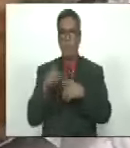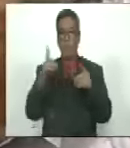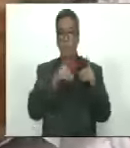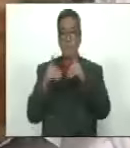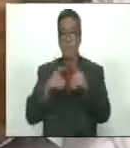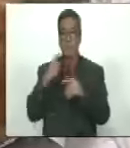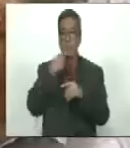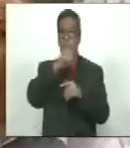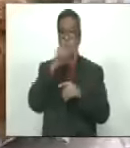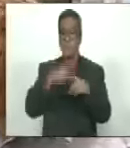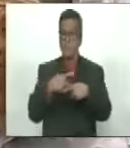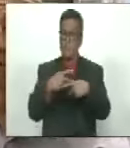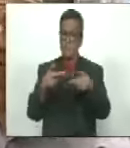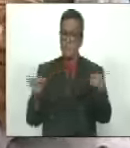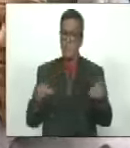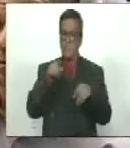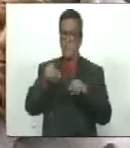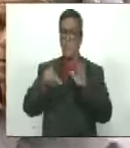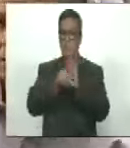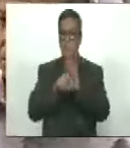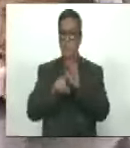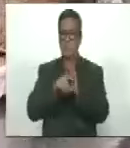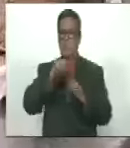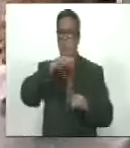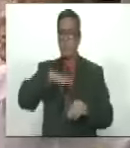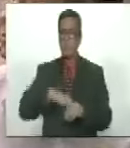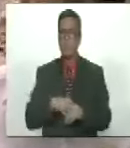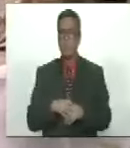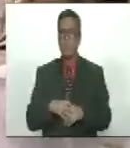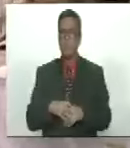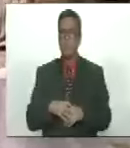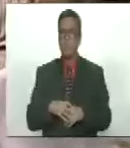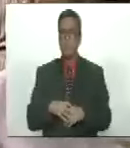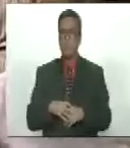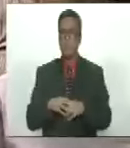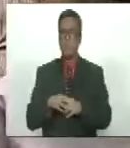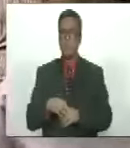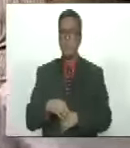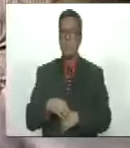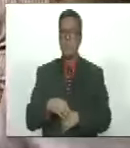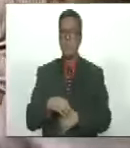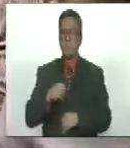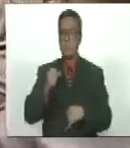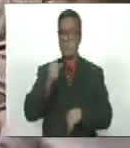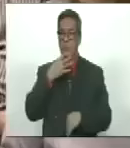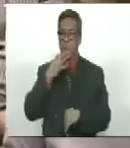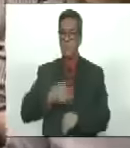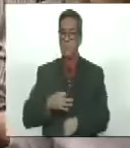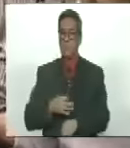discusión y consulta pública de esta ley histórica. Y es bueno